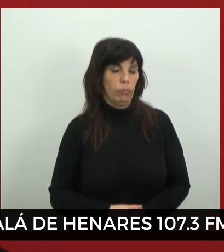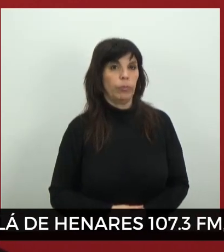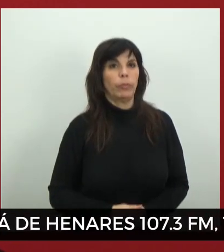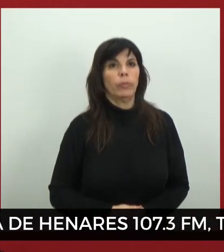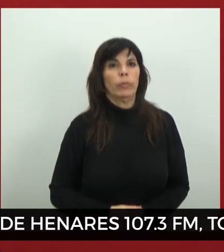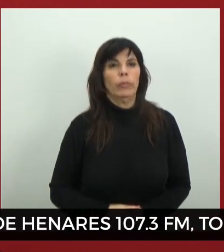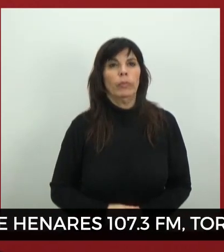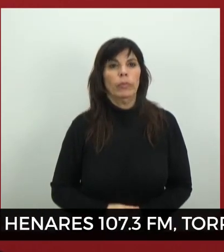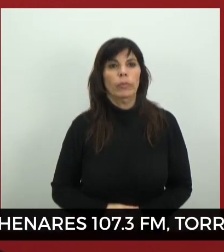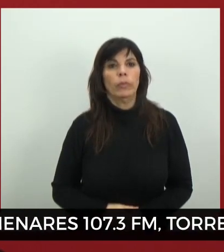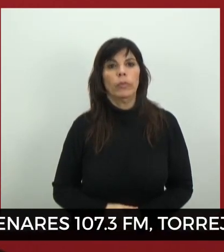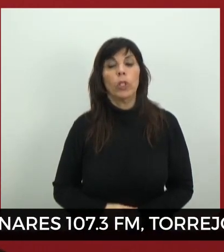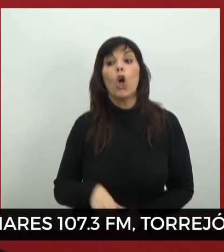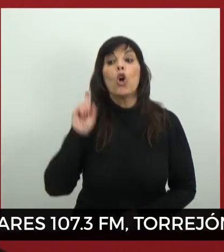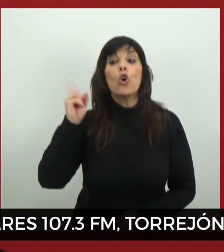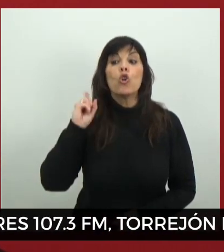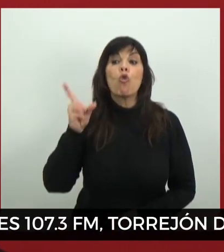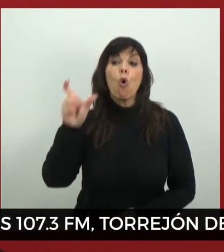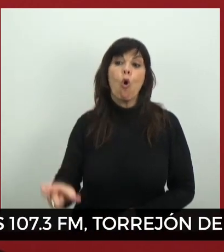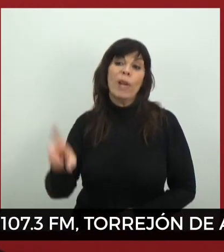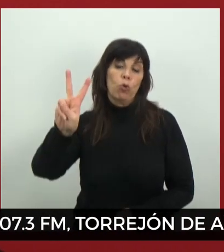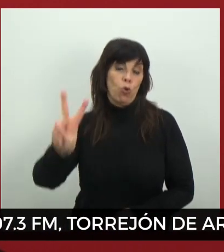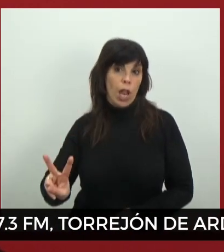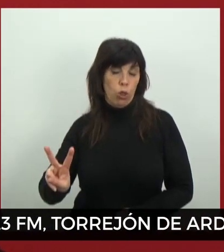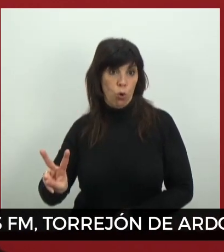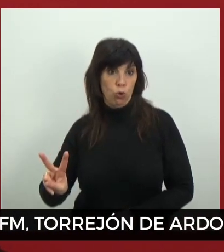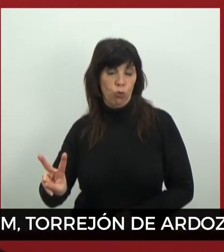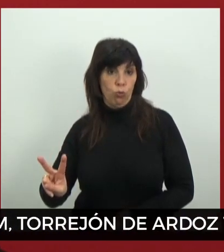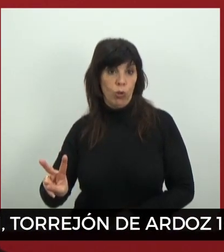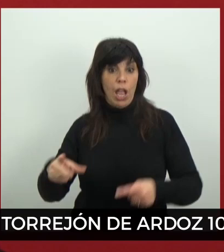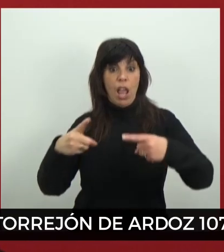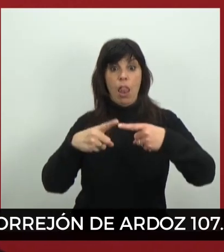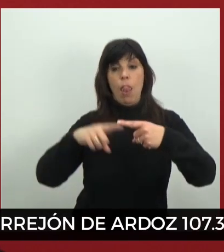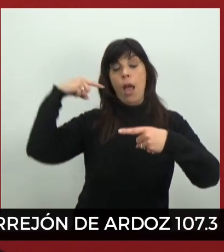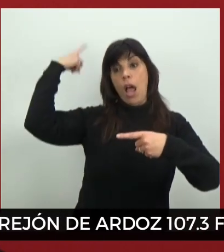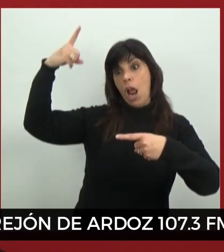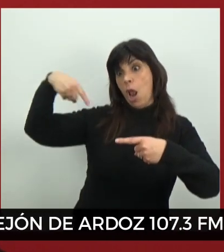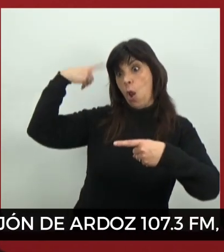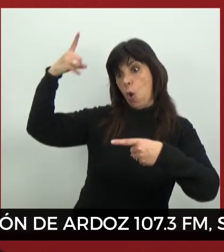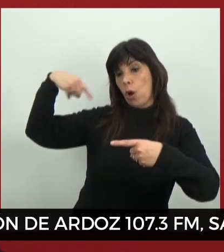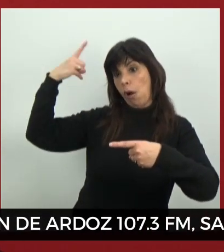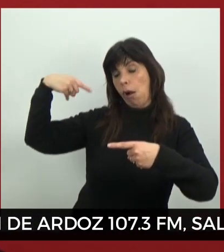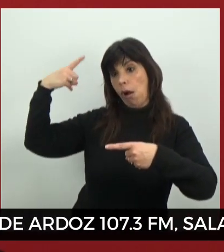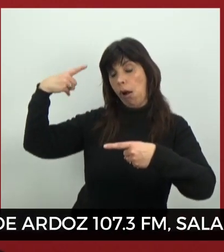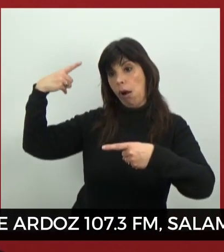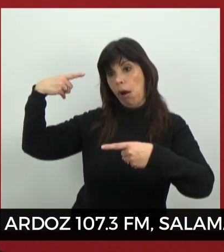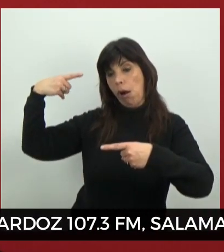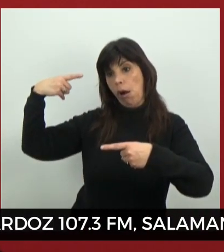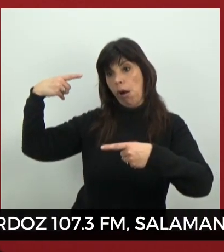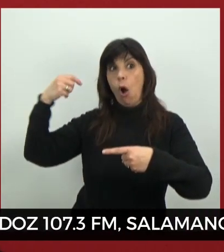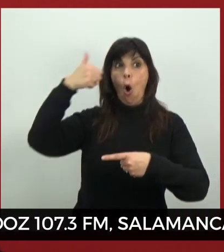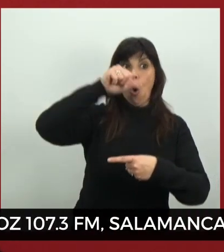Esas dos veces que yo he encontrado a ese loco y a esa loca, que era un hombre y una